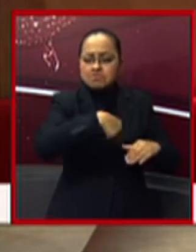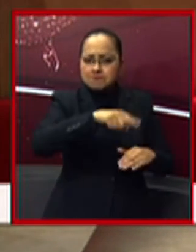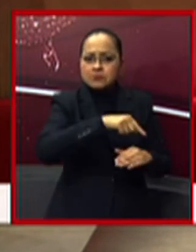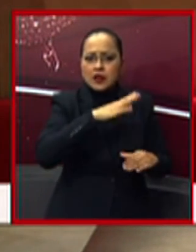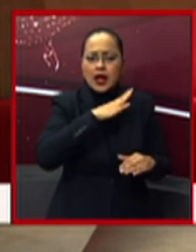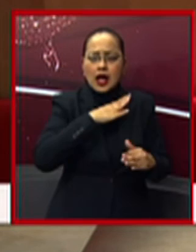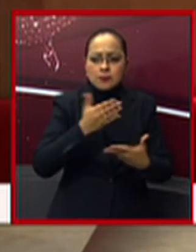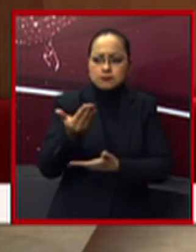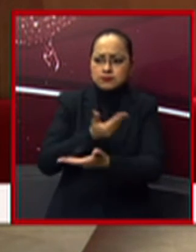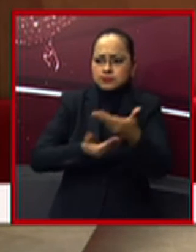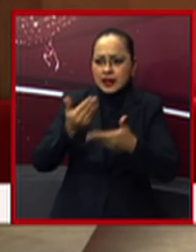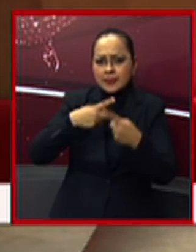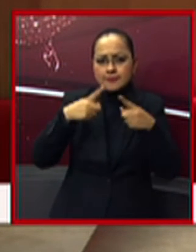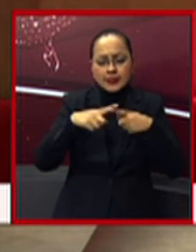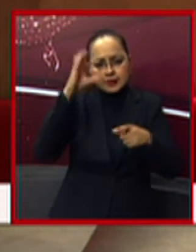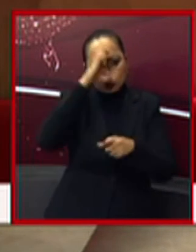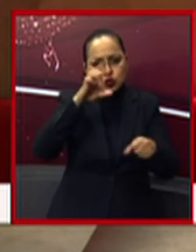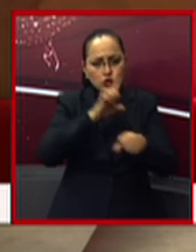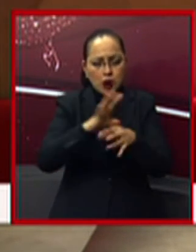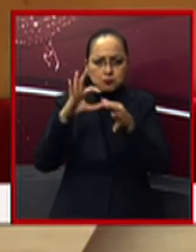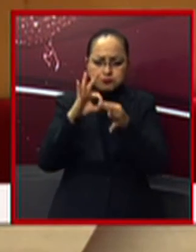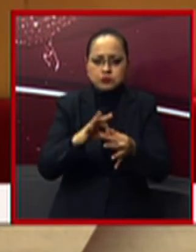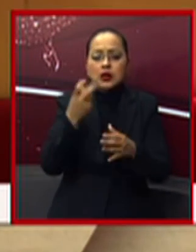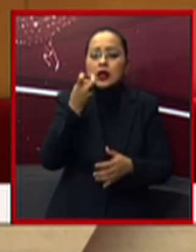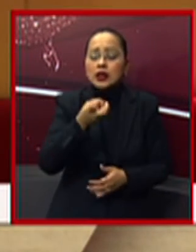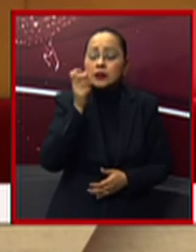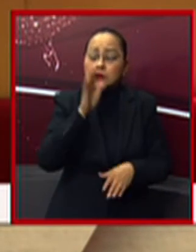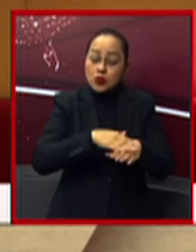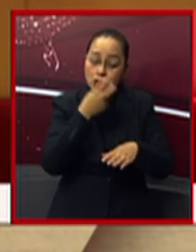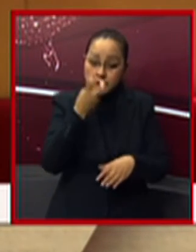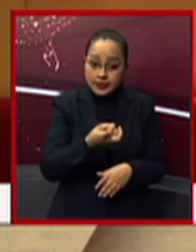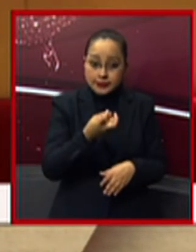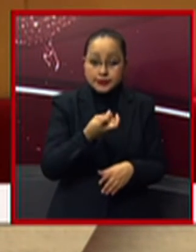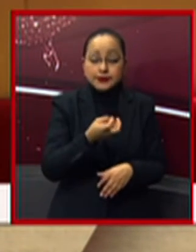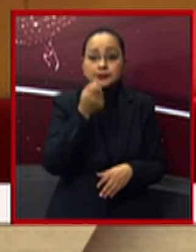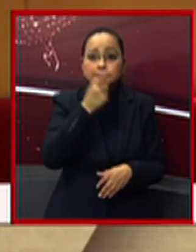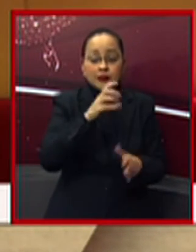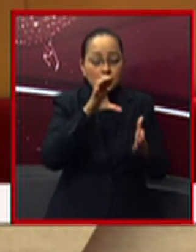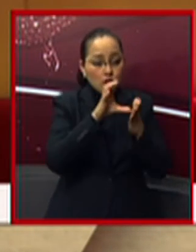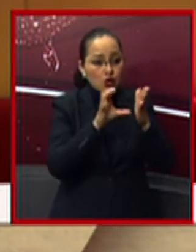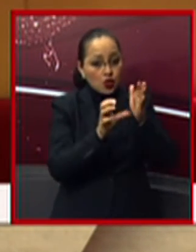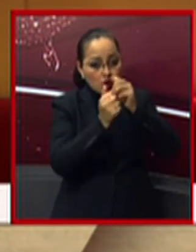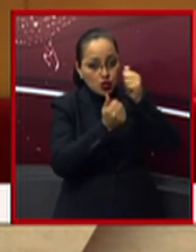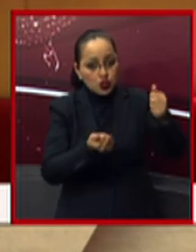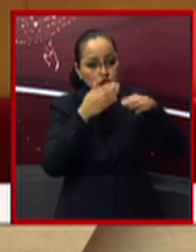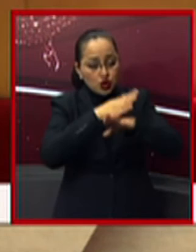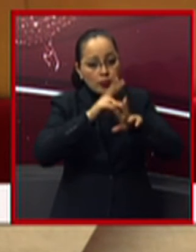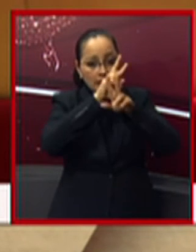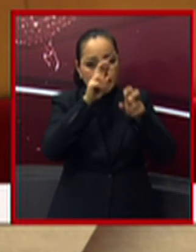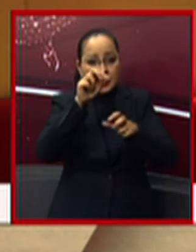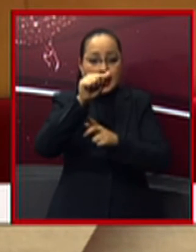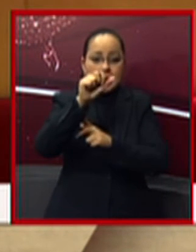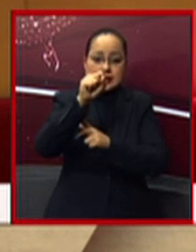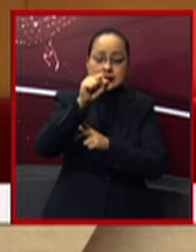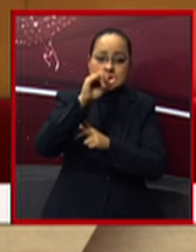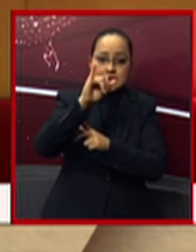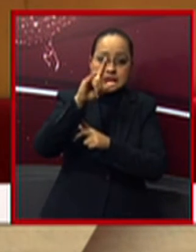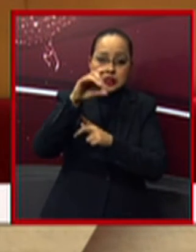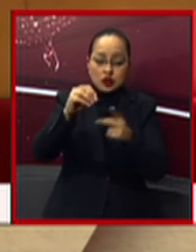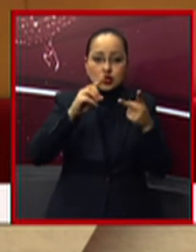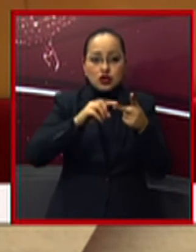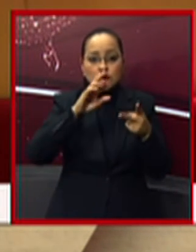la diversidad cultural. Por ello, la regulación de Carta Magna sobre el asilo y el refugio debe